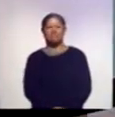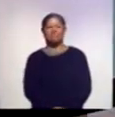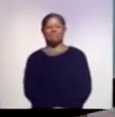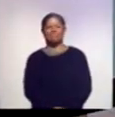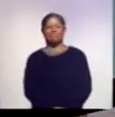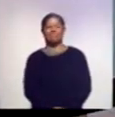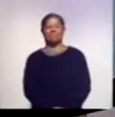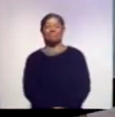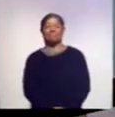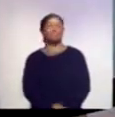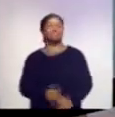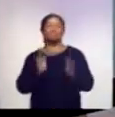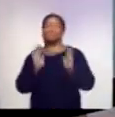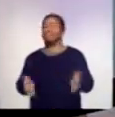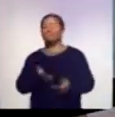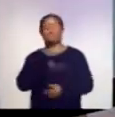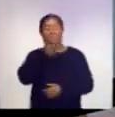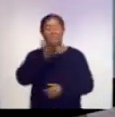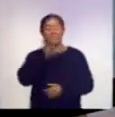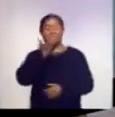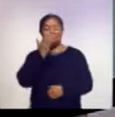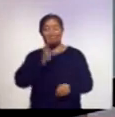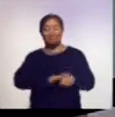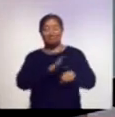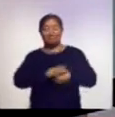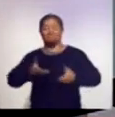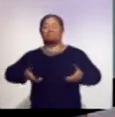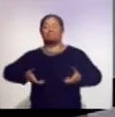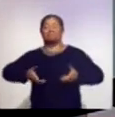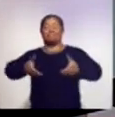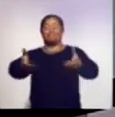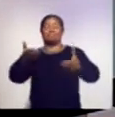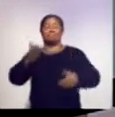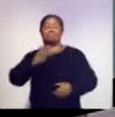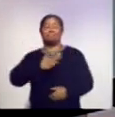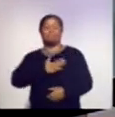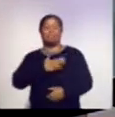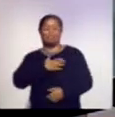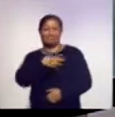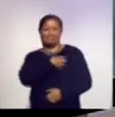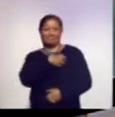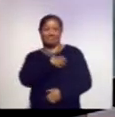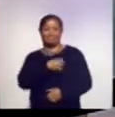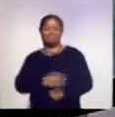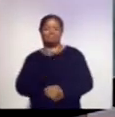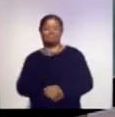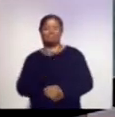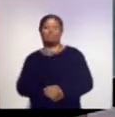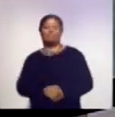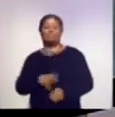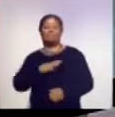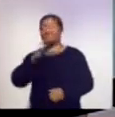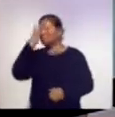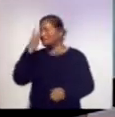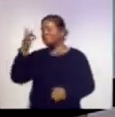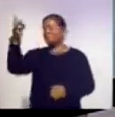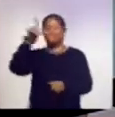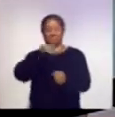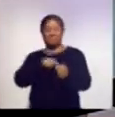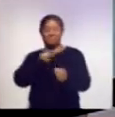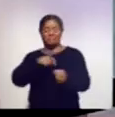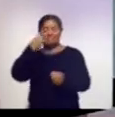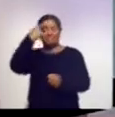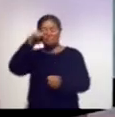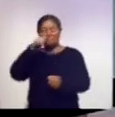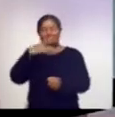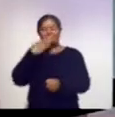Y como ya es una tradición, las principales calles de nuestra capital se vistieron de magia y color para dar la bienvenida a